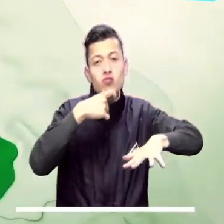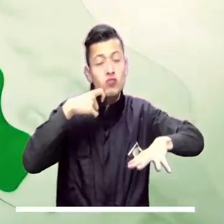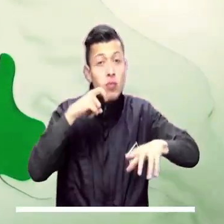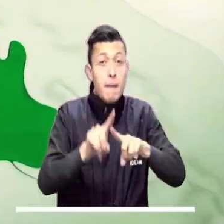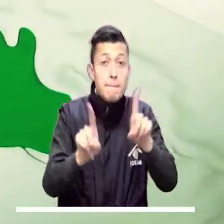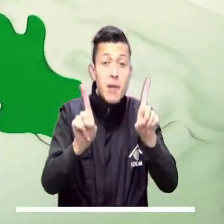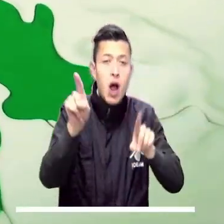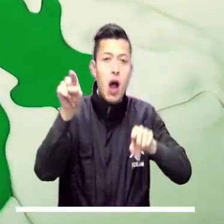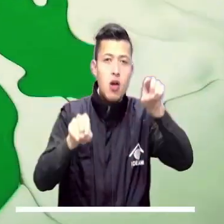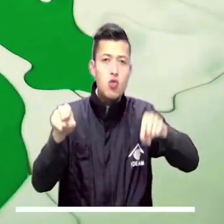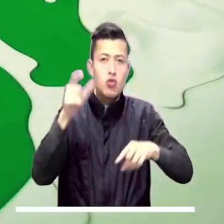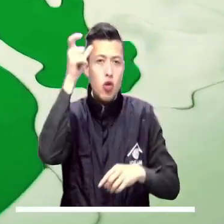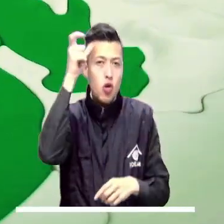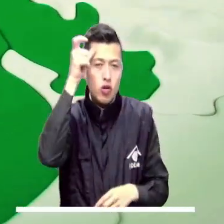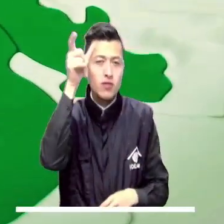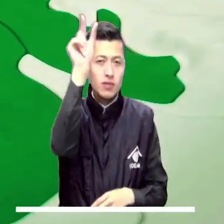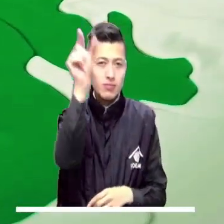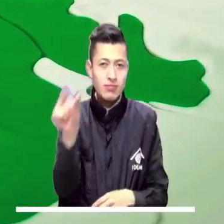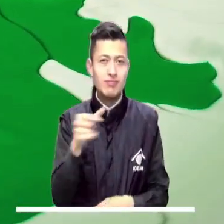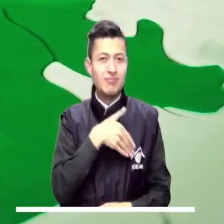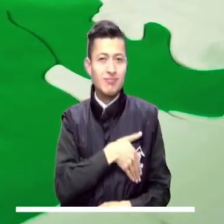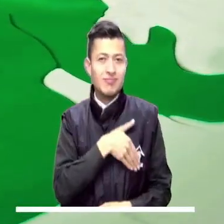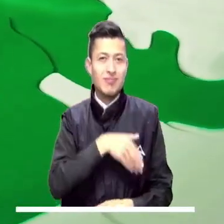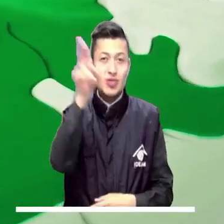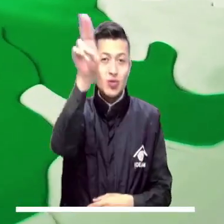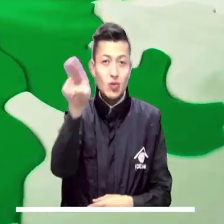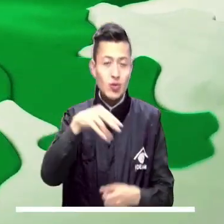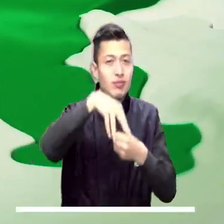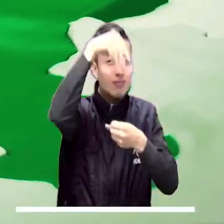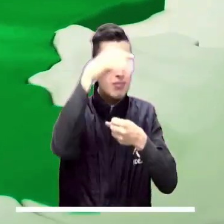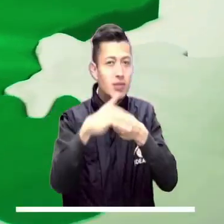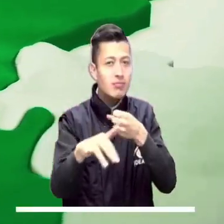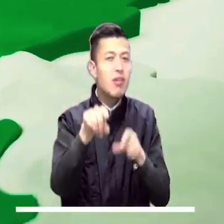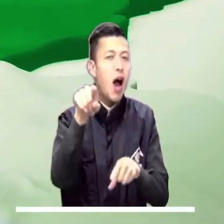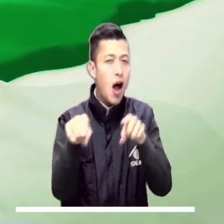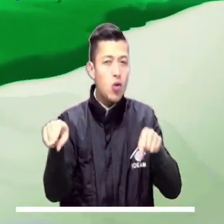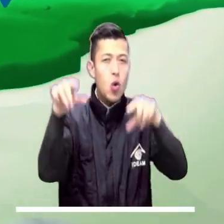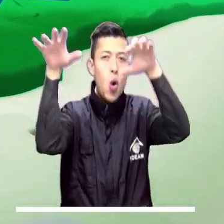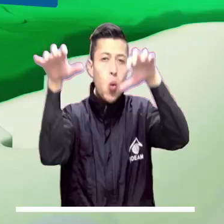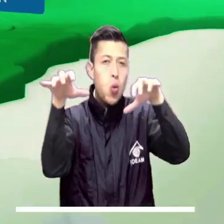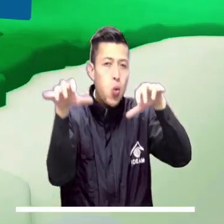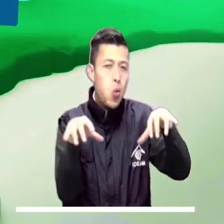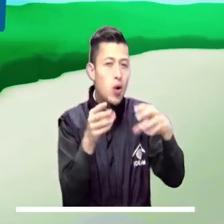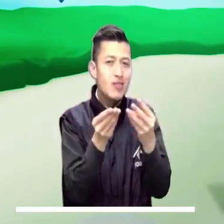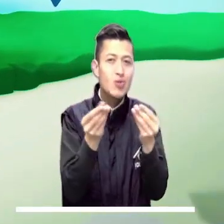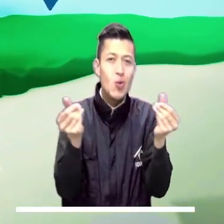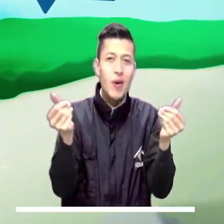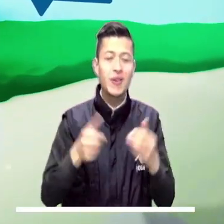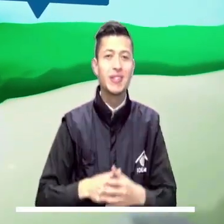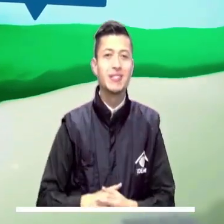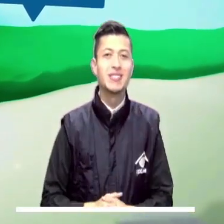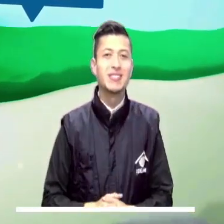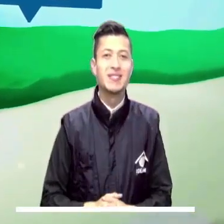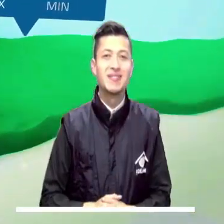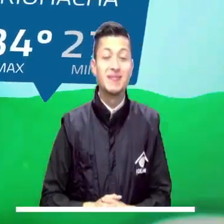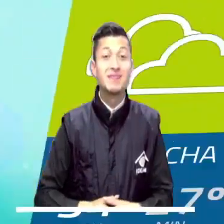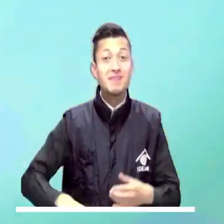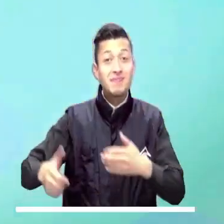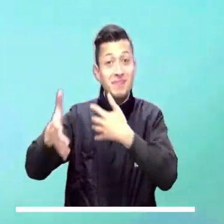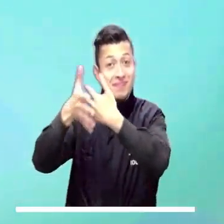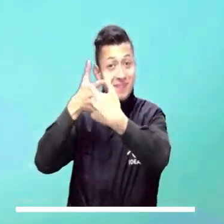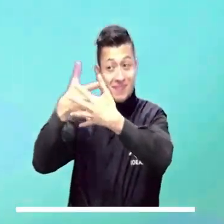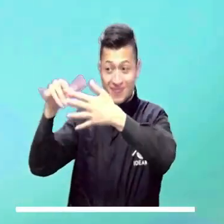pasajeras y se prevé tiempo seco. No obstante, sectores de Córdoba, Cesar, Bolívar, Sucre y Magdalena podrían recibir lluvias ligeras.